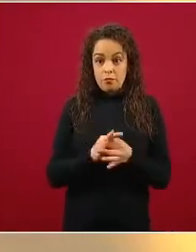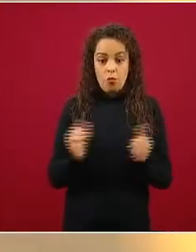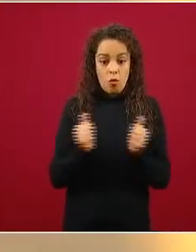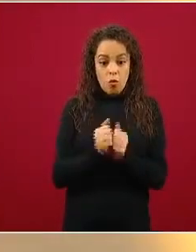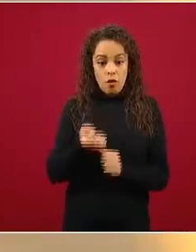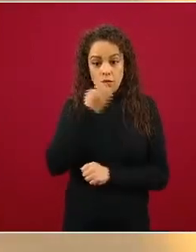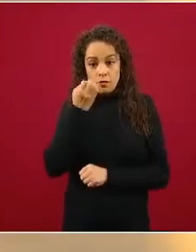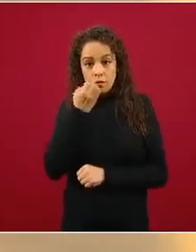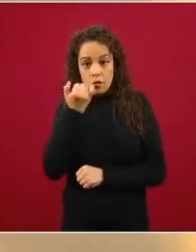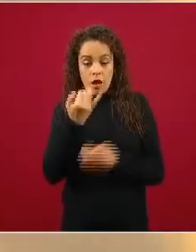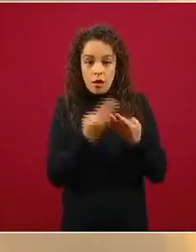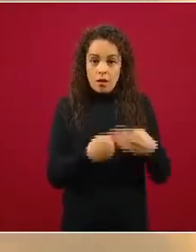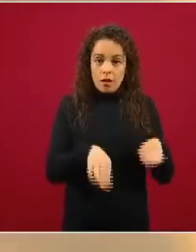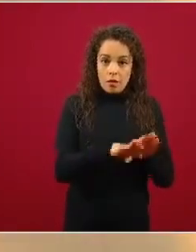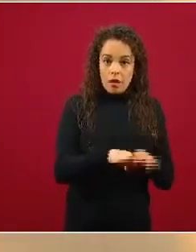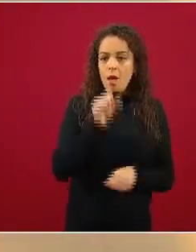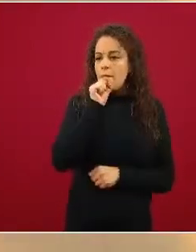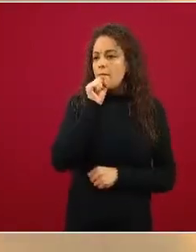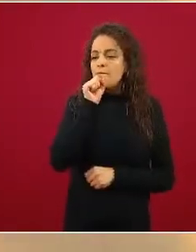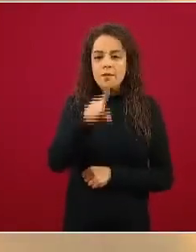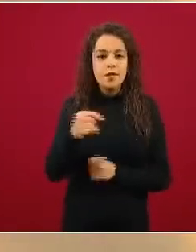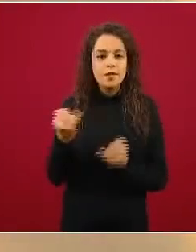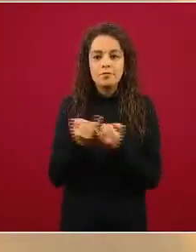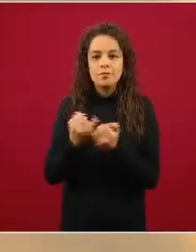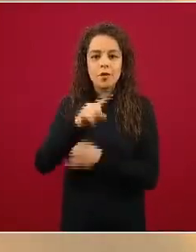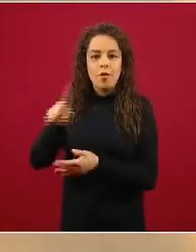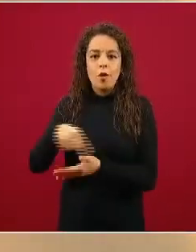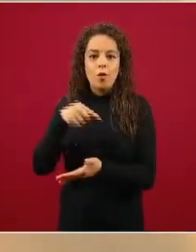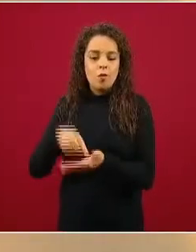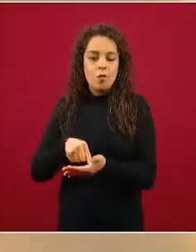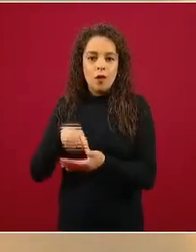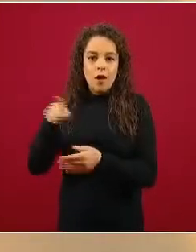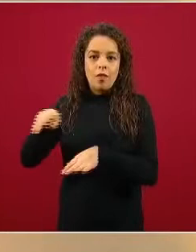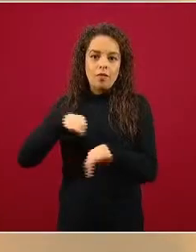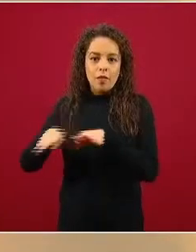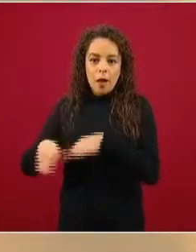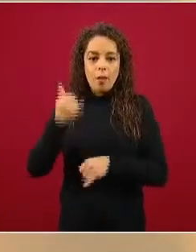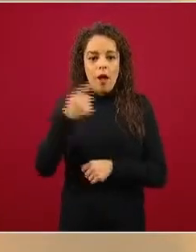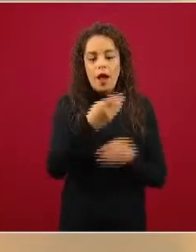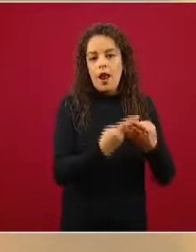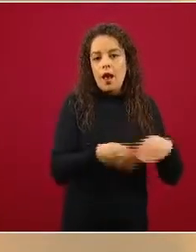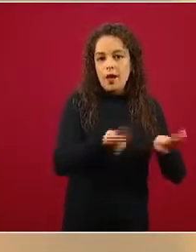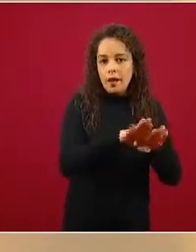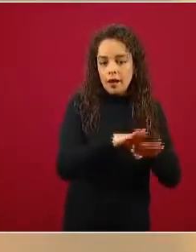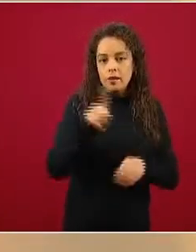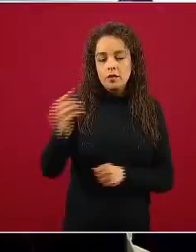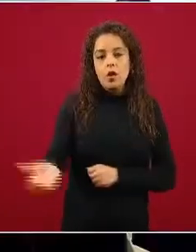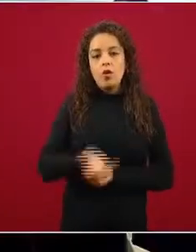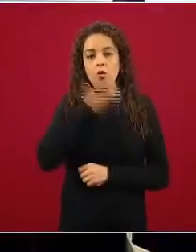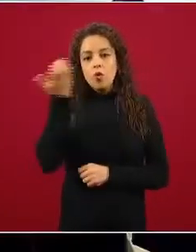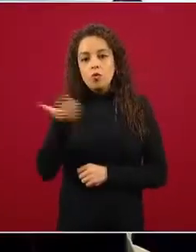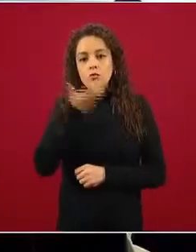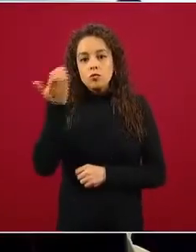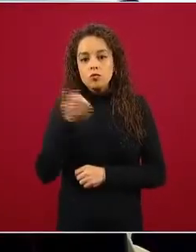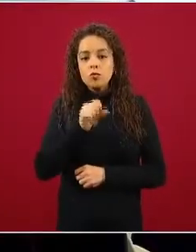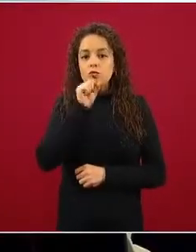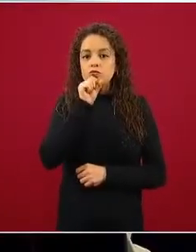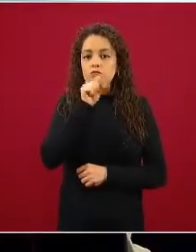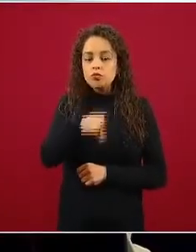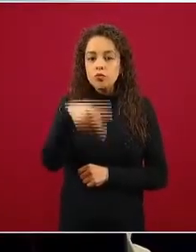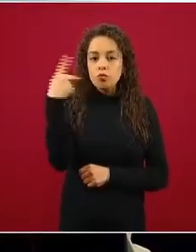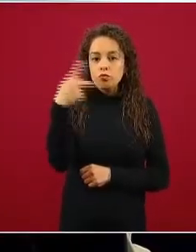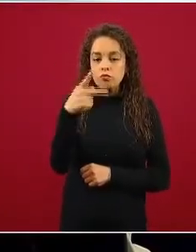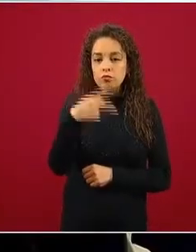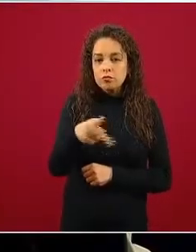igual entre el centro de trabajo y el hogar. Tienen que ser hábitos, conductas que se pueden